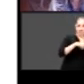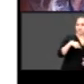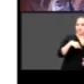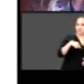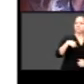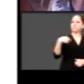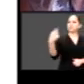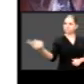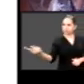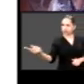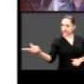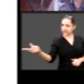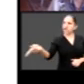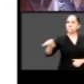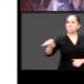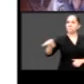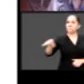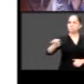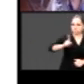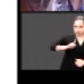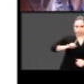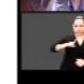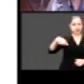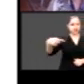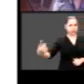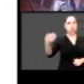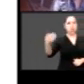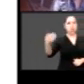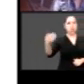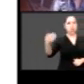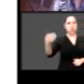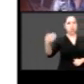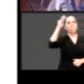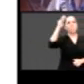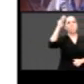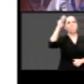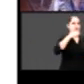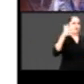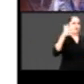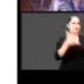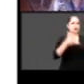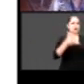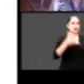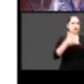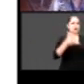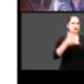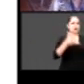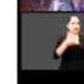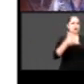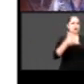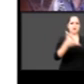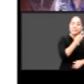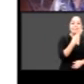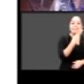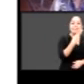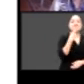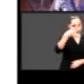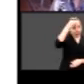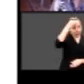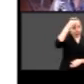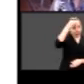mismo tiempo esto tiene que ver con la autorregulación con con saber cuándo podemos